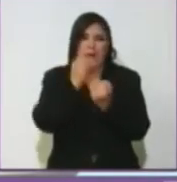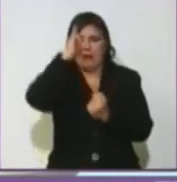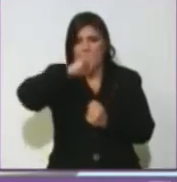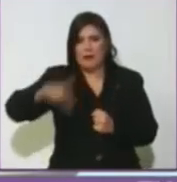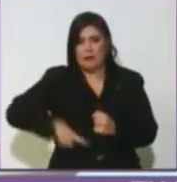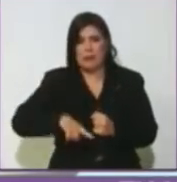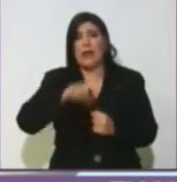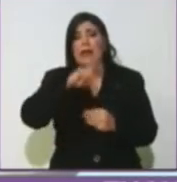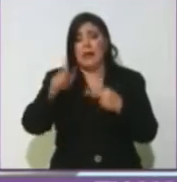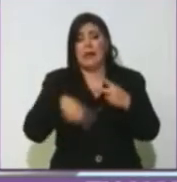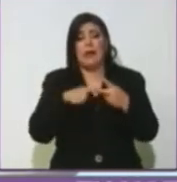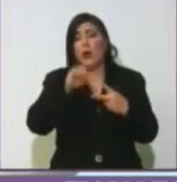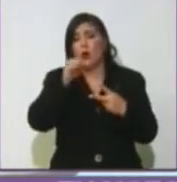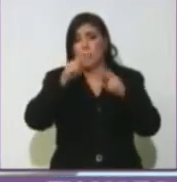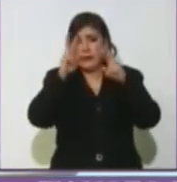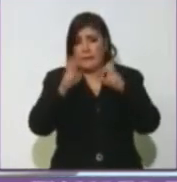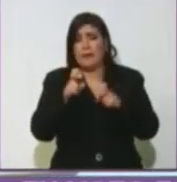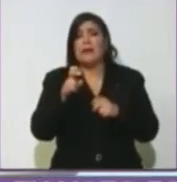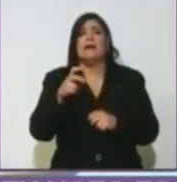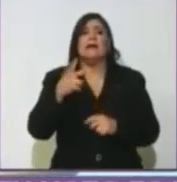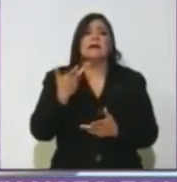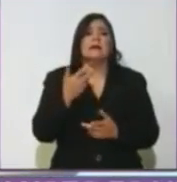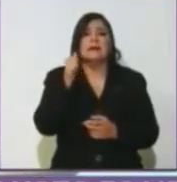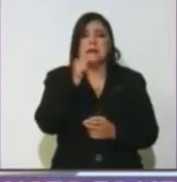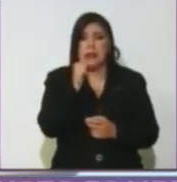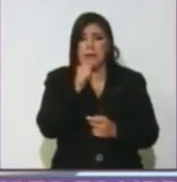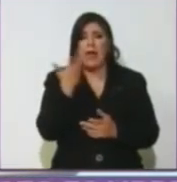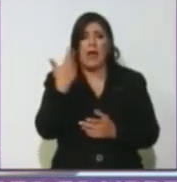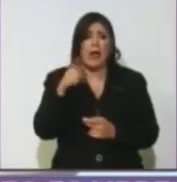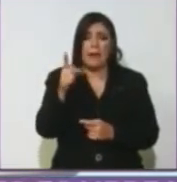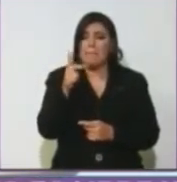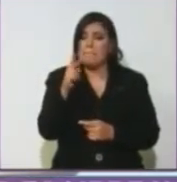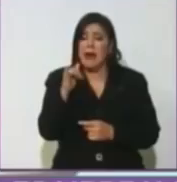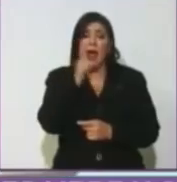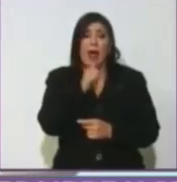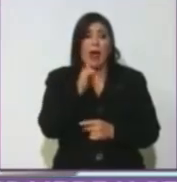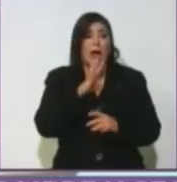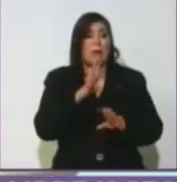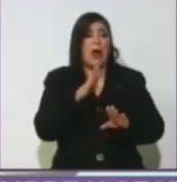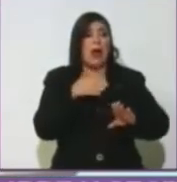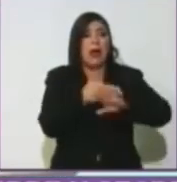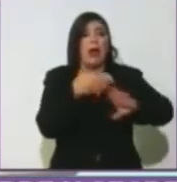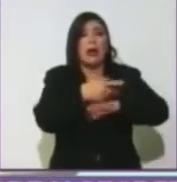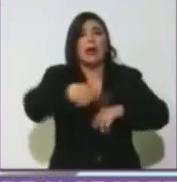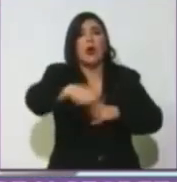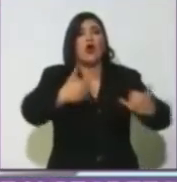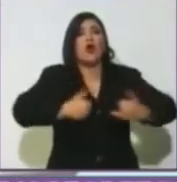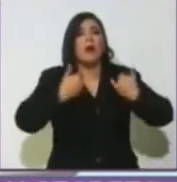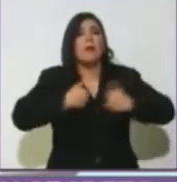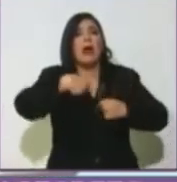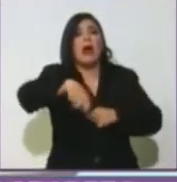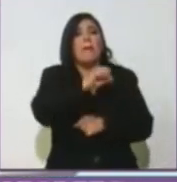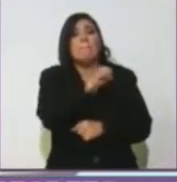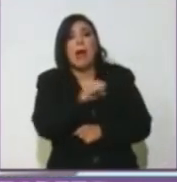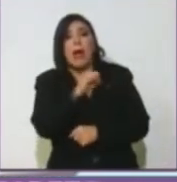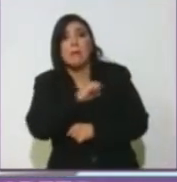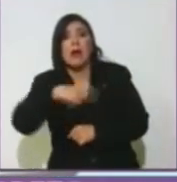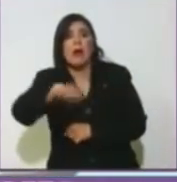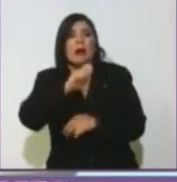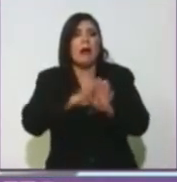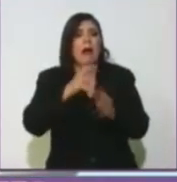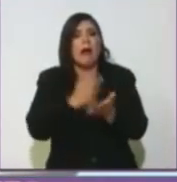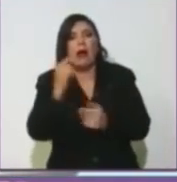tema fundamental se ha buscado desde el pri criminalizar a los jóvenes y el tema y está más que